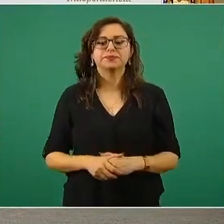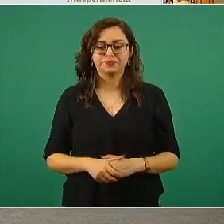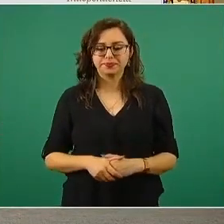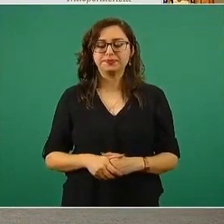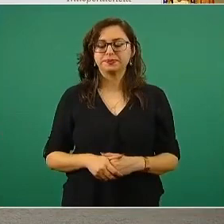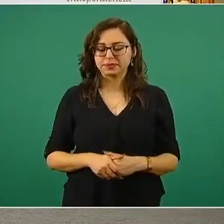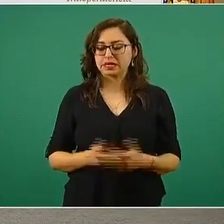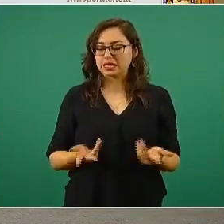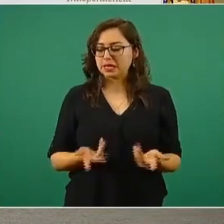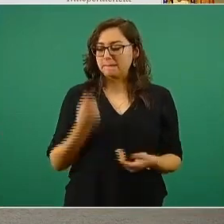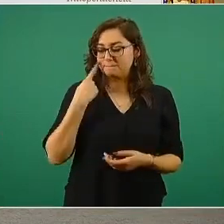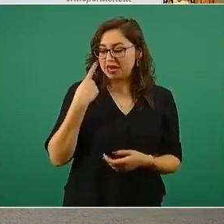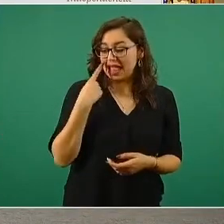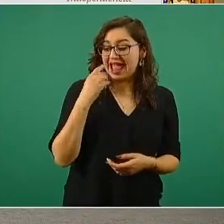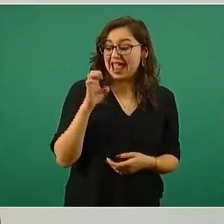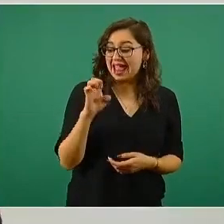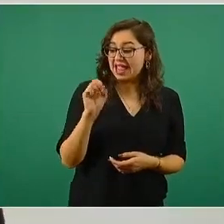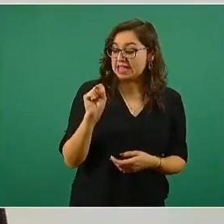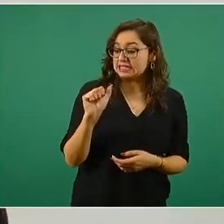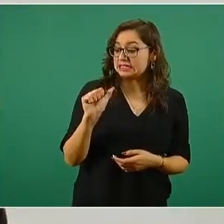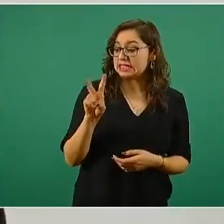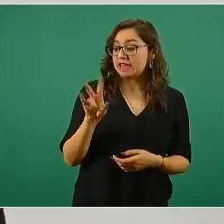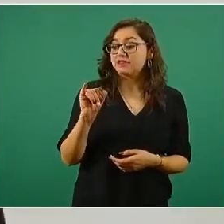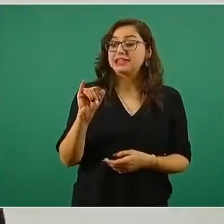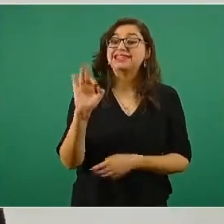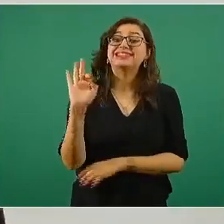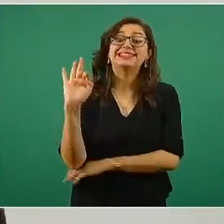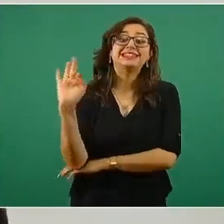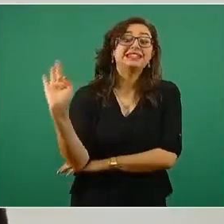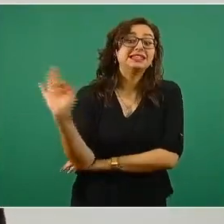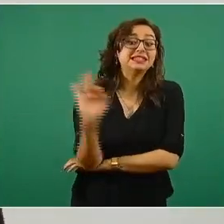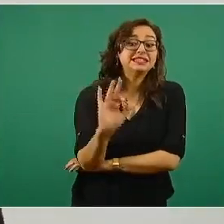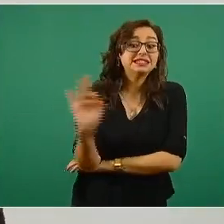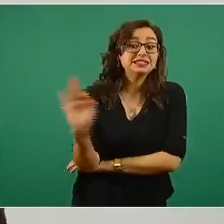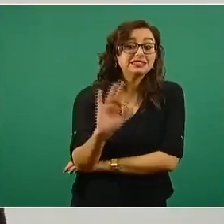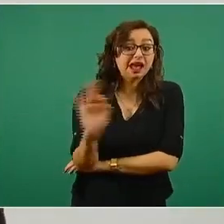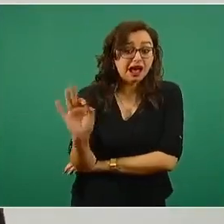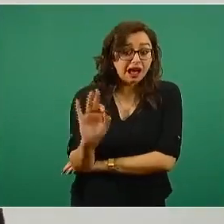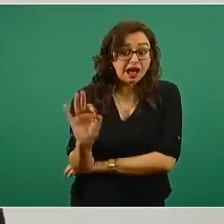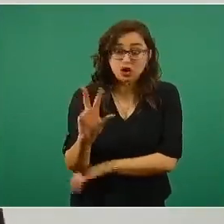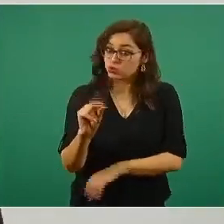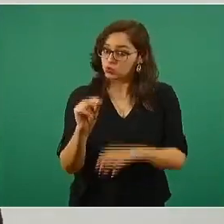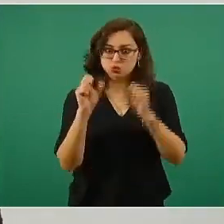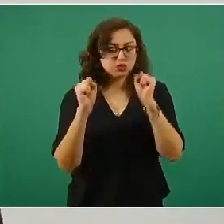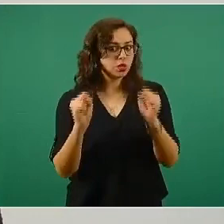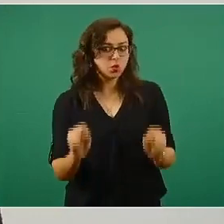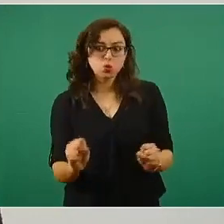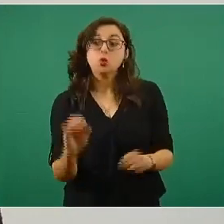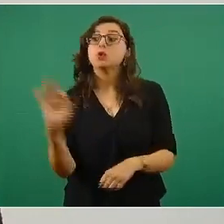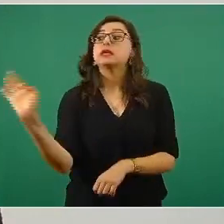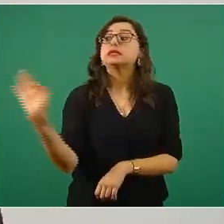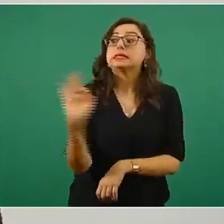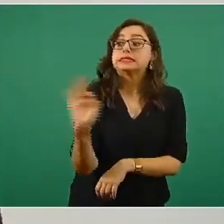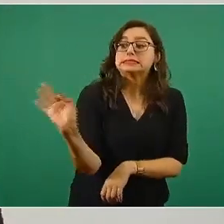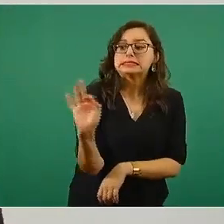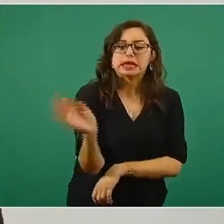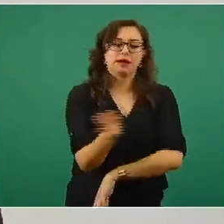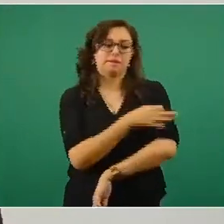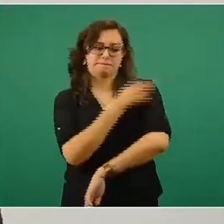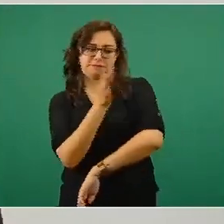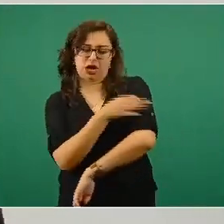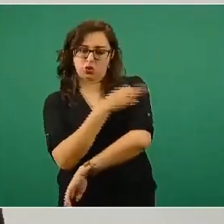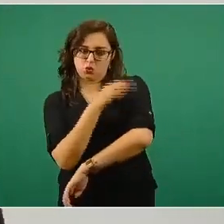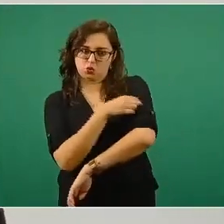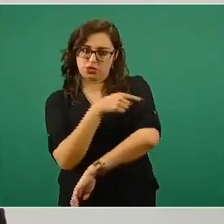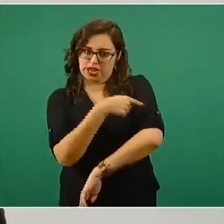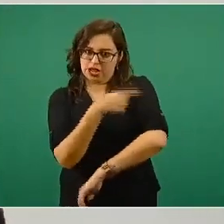atribuible, obtiene una clasificación de inicio. Esta clasificación la realiza la unidad que en